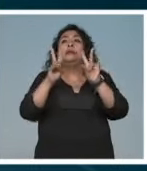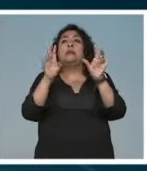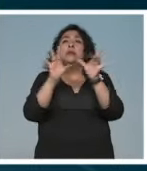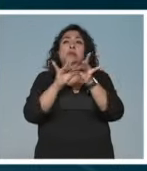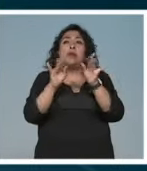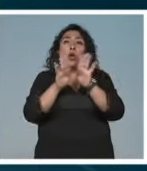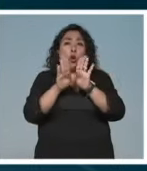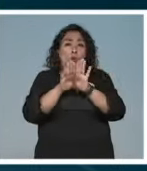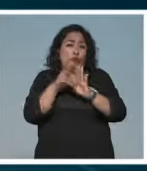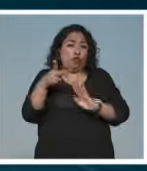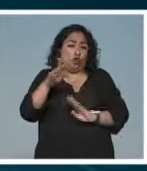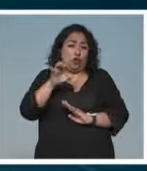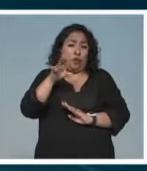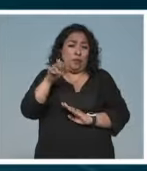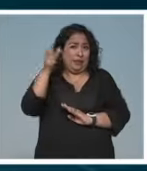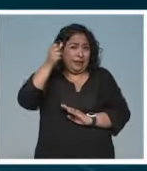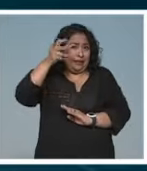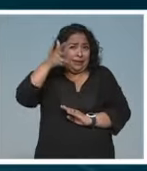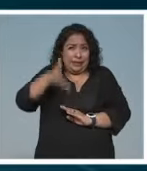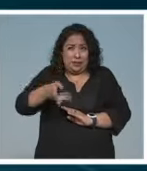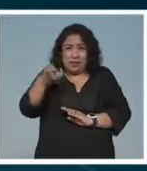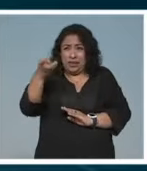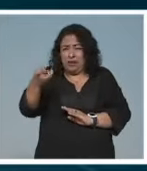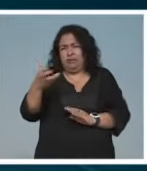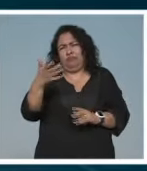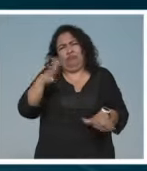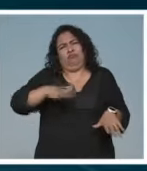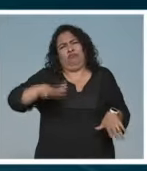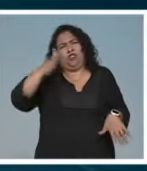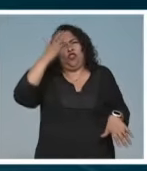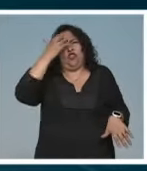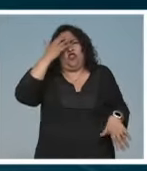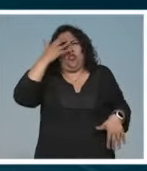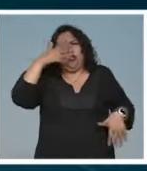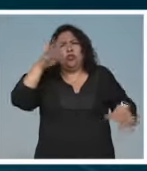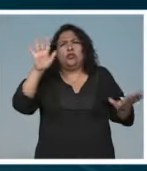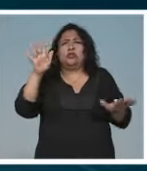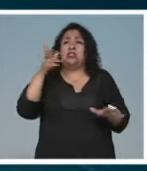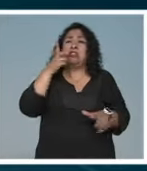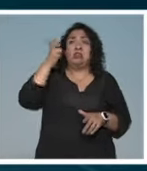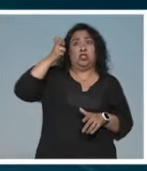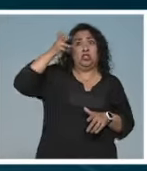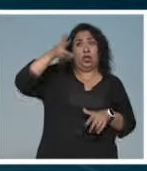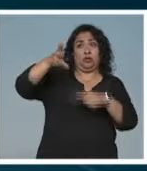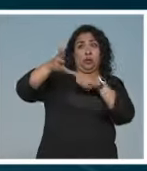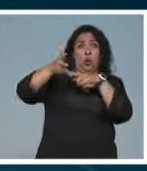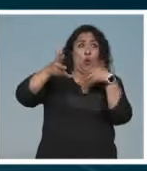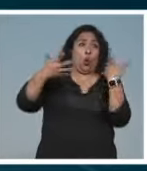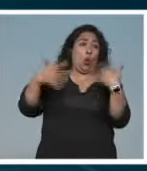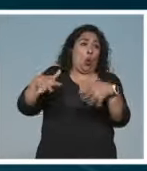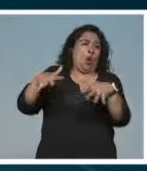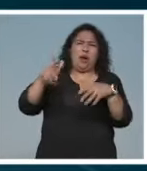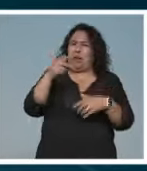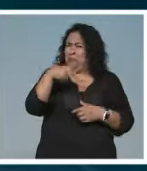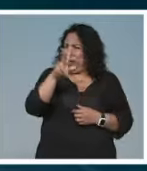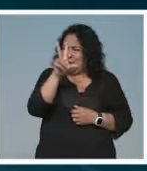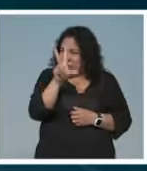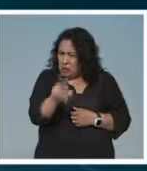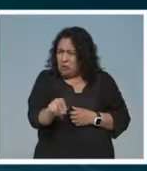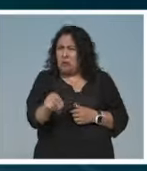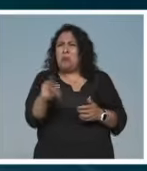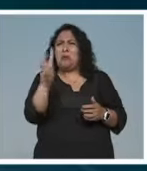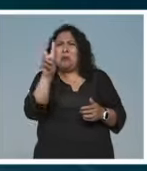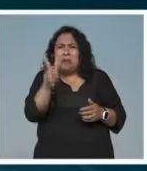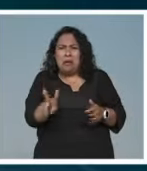comedias shakespearianas, y las comedias shakespearianas son absolutamente populares. Uno dice Shakespeare y dice, oh, pero no, en realidad son